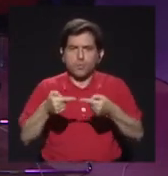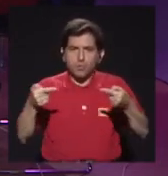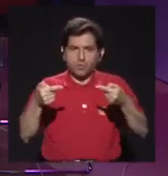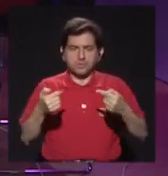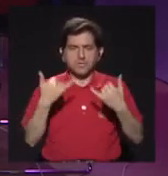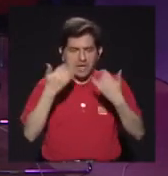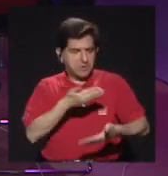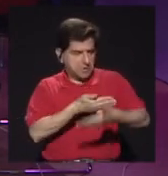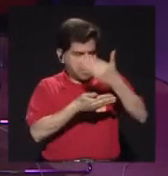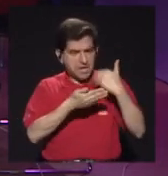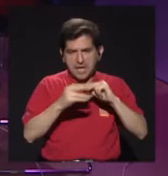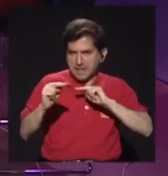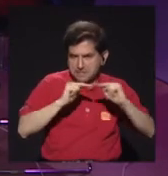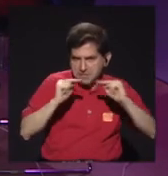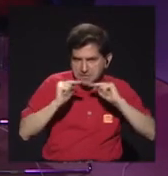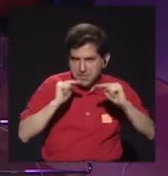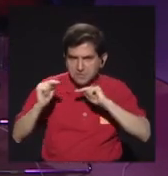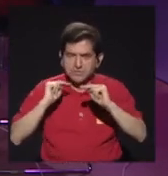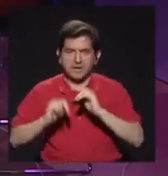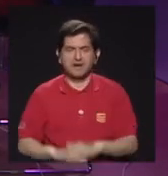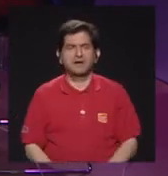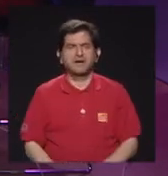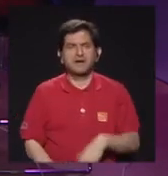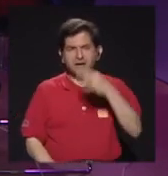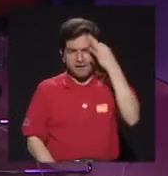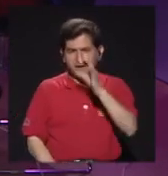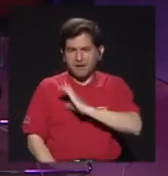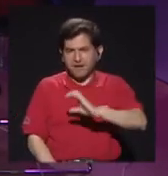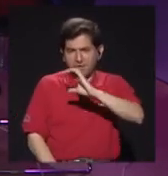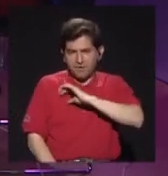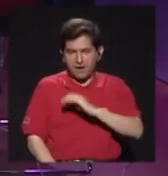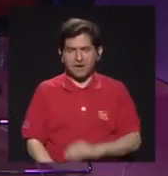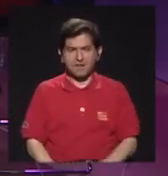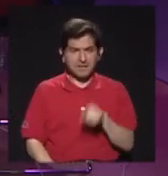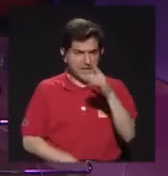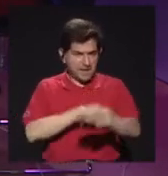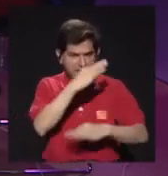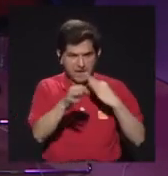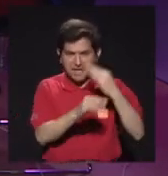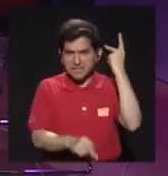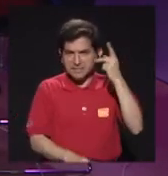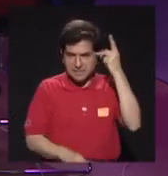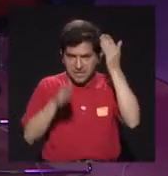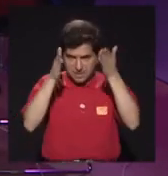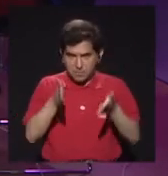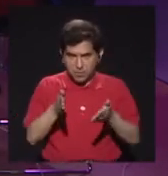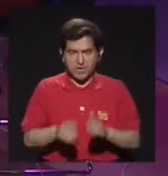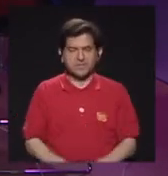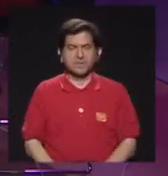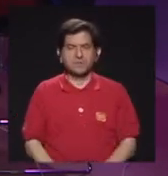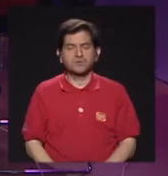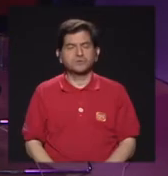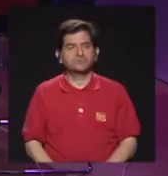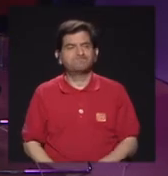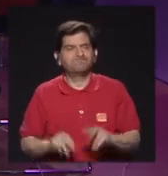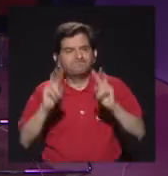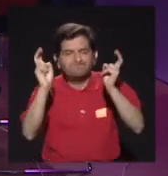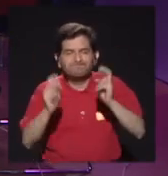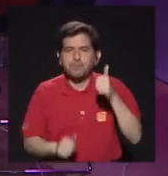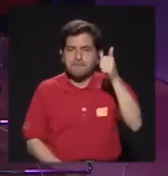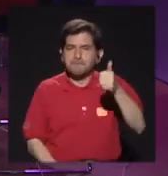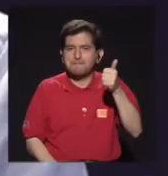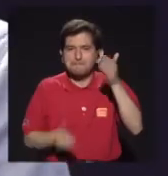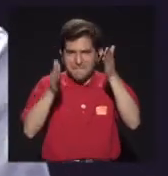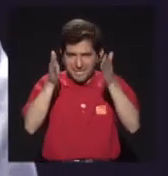venía que venía negociando se verdad creo que la mayor característica de este tipo de políticos llamémoslo los políticos pastores